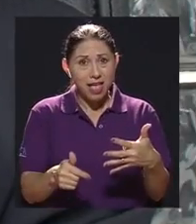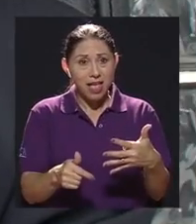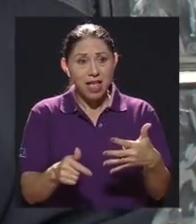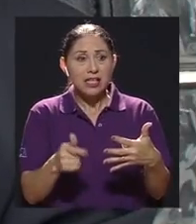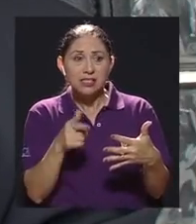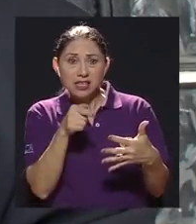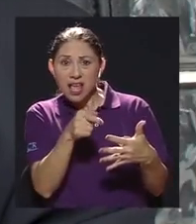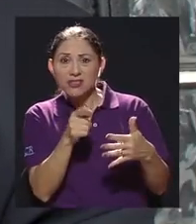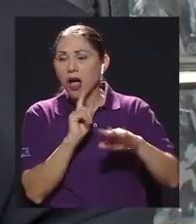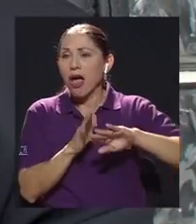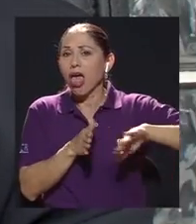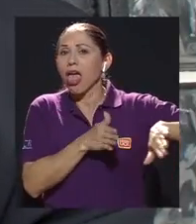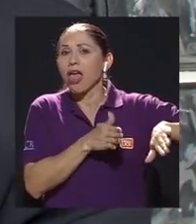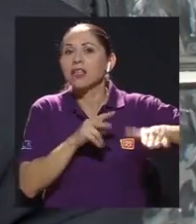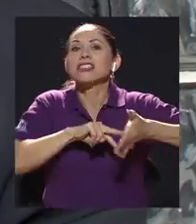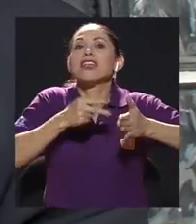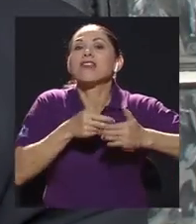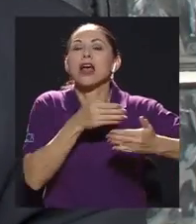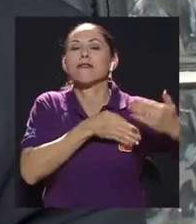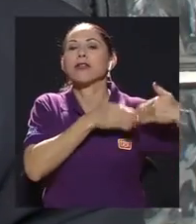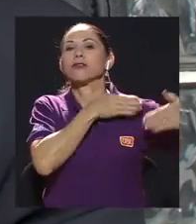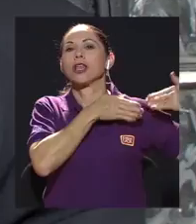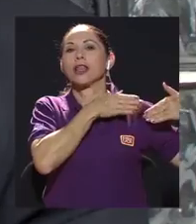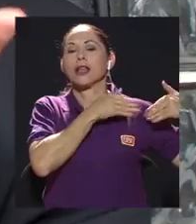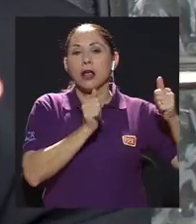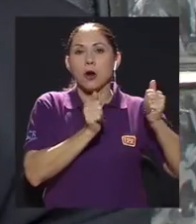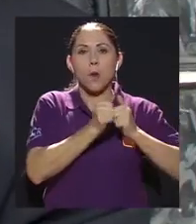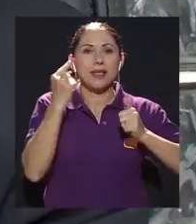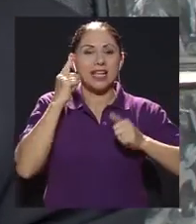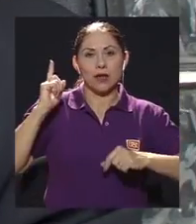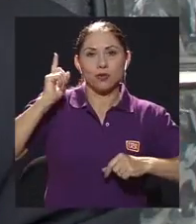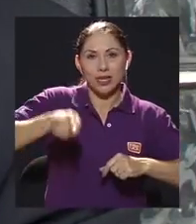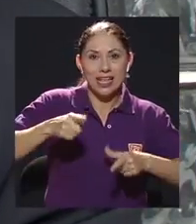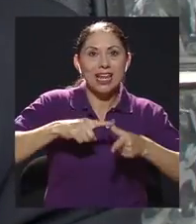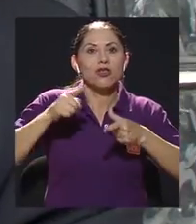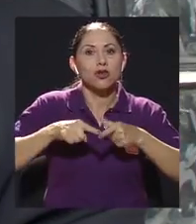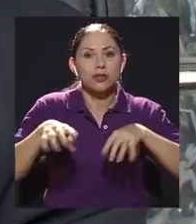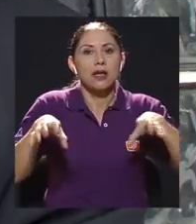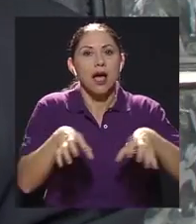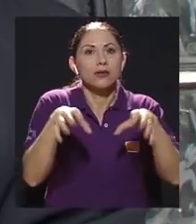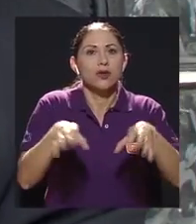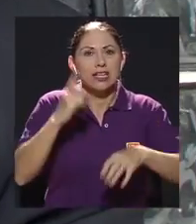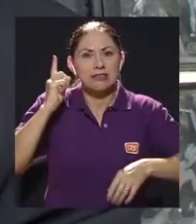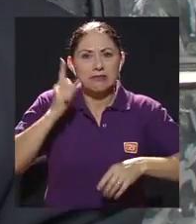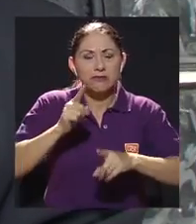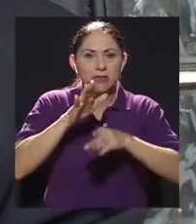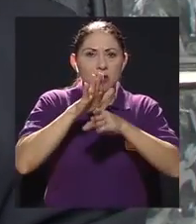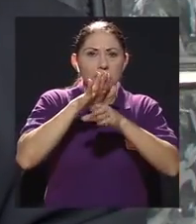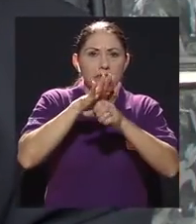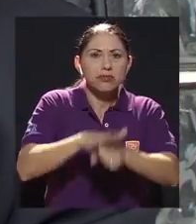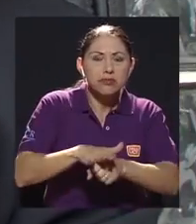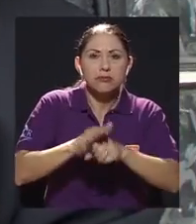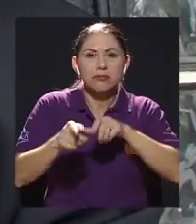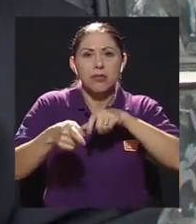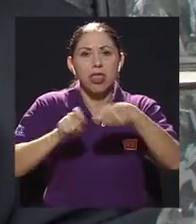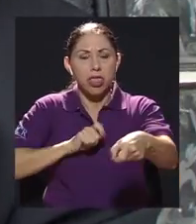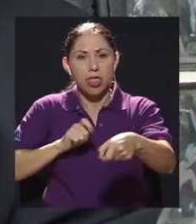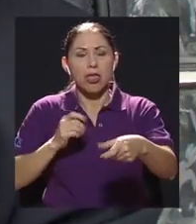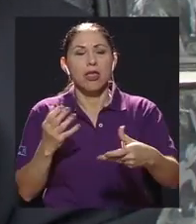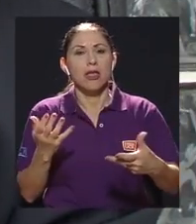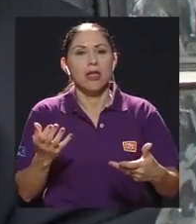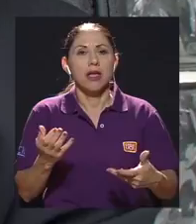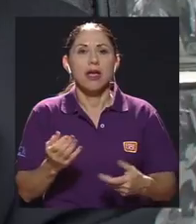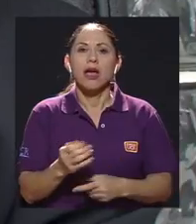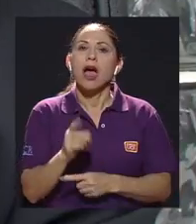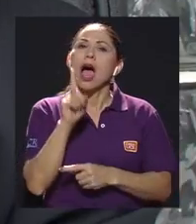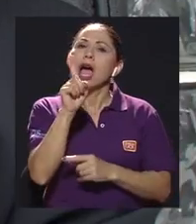crear condiciones para que junto con el pensar autoritario vengan las acciones autoritarias de represión, violentación. Hay